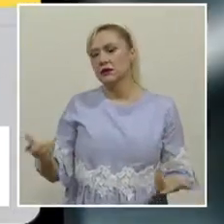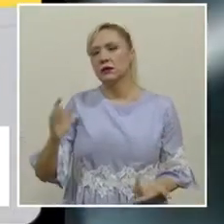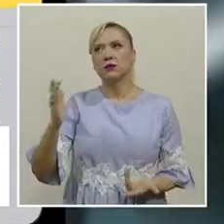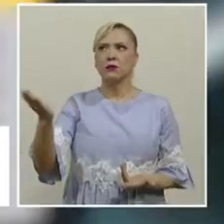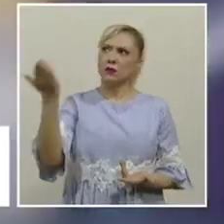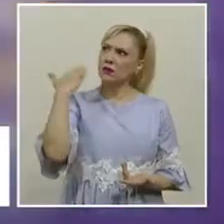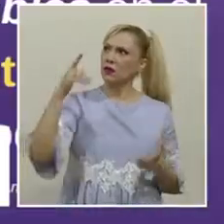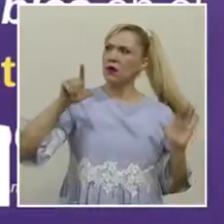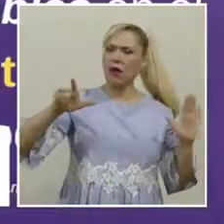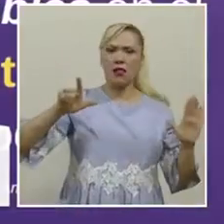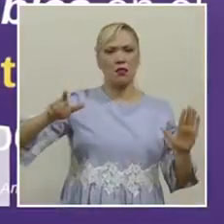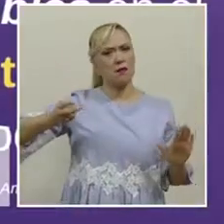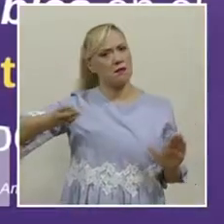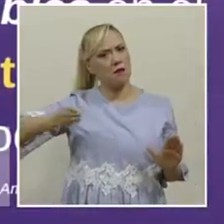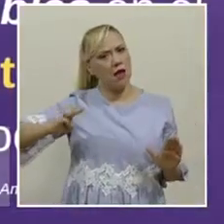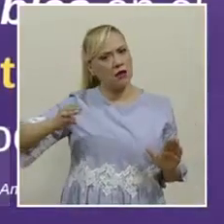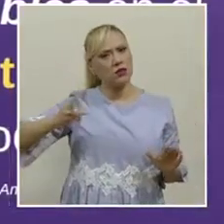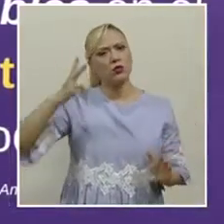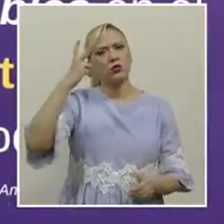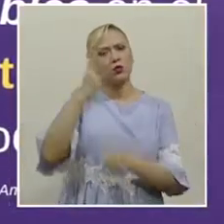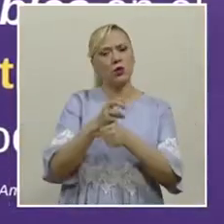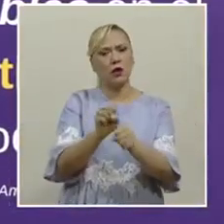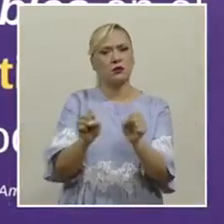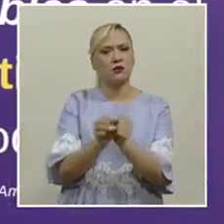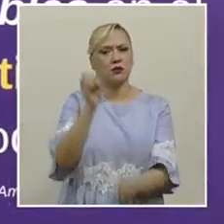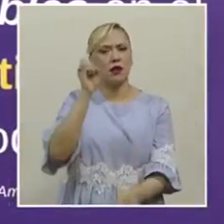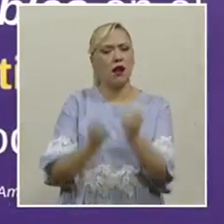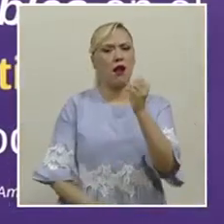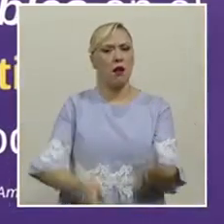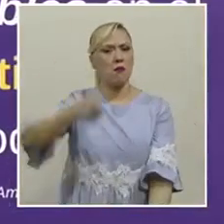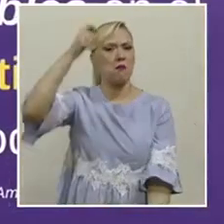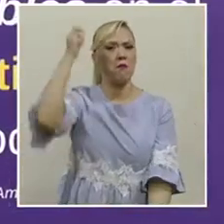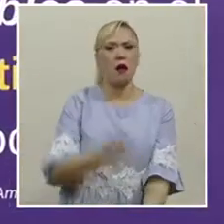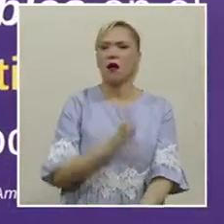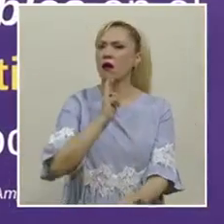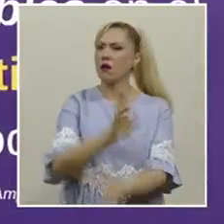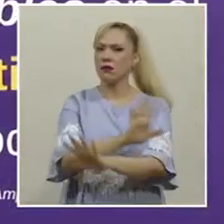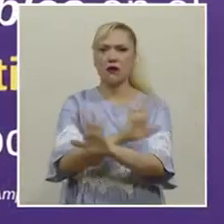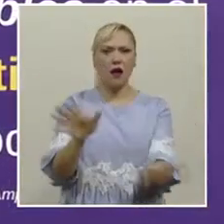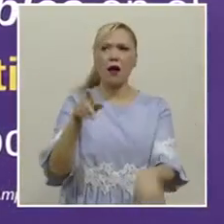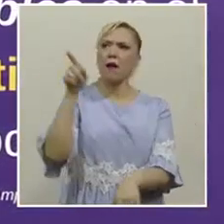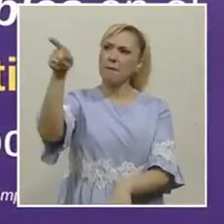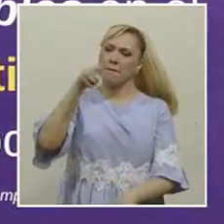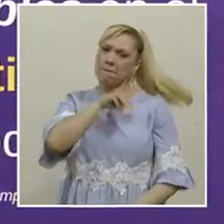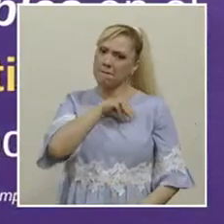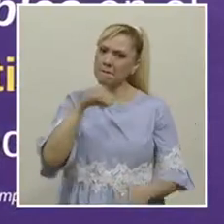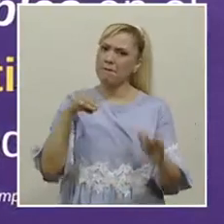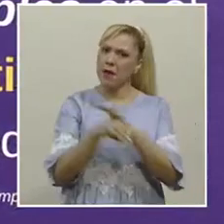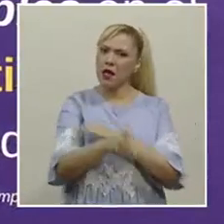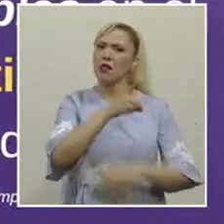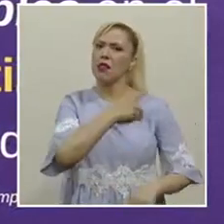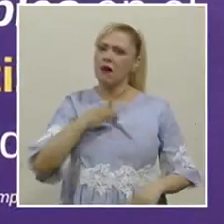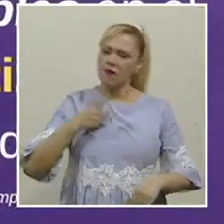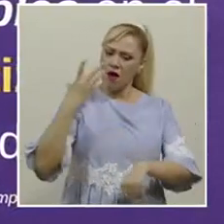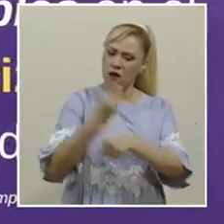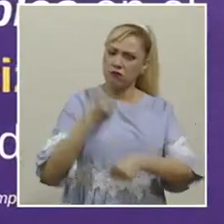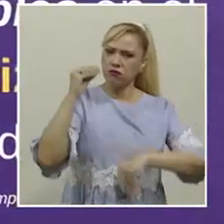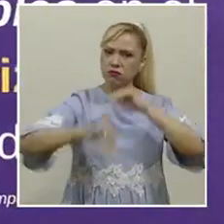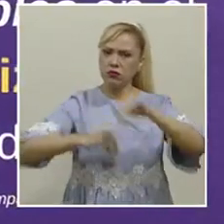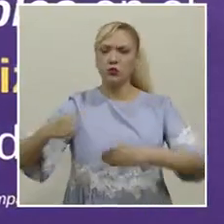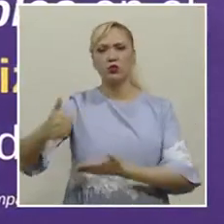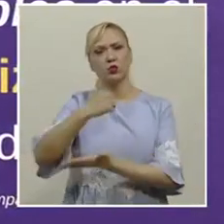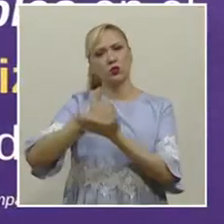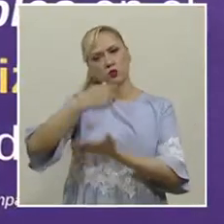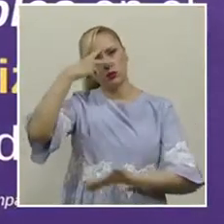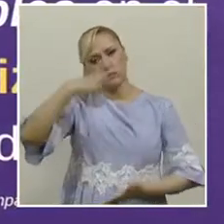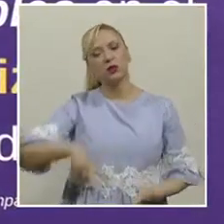pasado 17 de mayo, la segunda sala de la Corte resolvió que se deben realizar los ajustes razonables en el metro de la Ciudad de